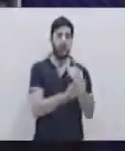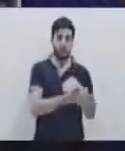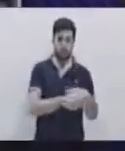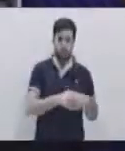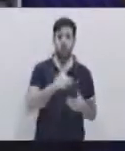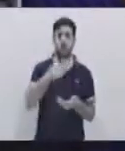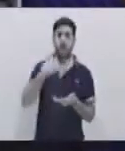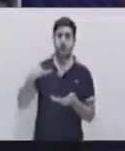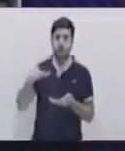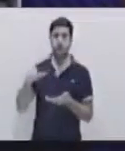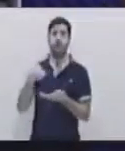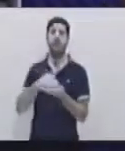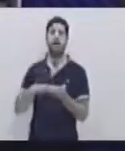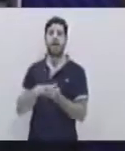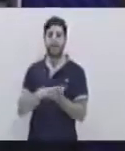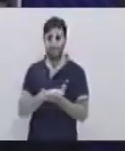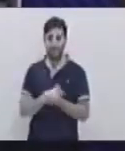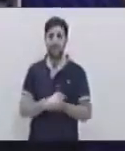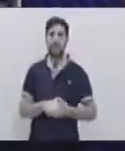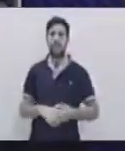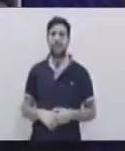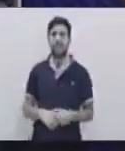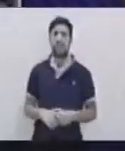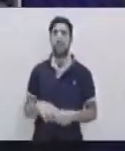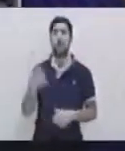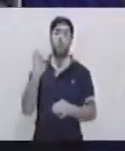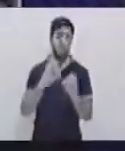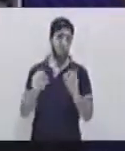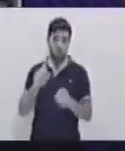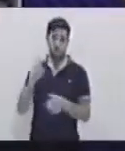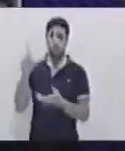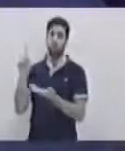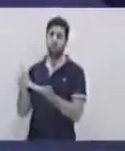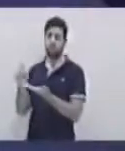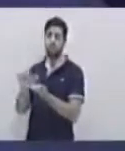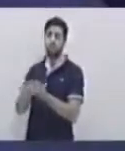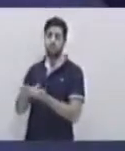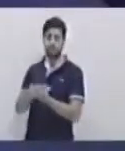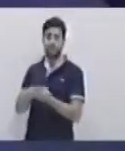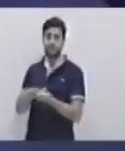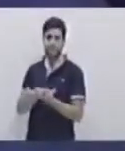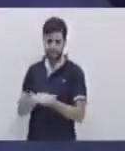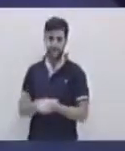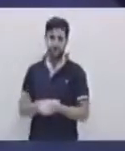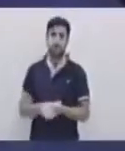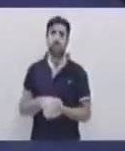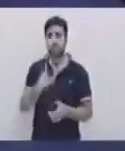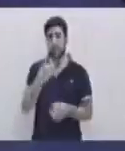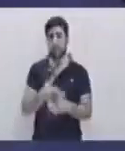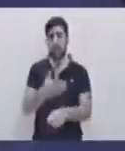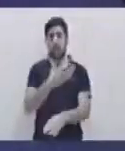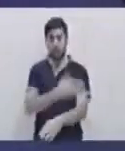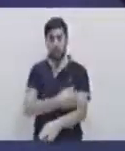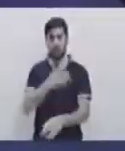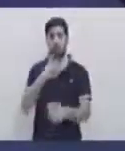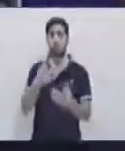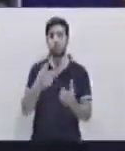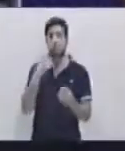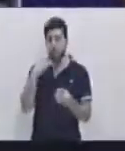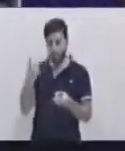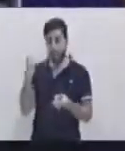con agua y jabón. Si no, puedes hacerlo, usa un gel antibacterial. Antes de comenzar a trabajar, recuerda lavar tus